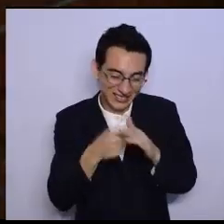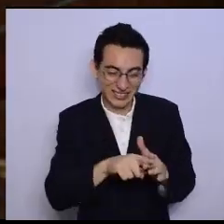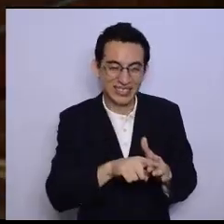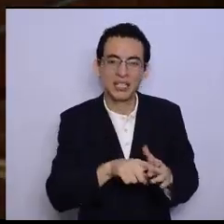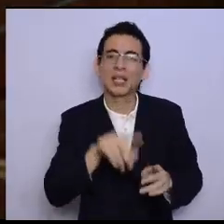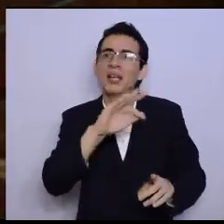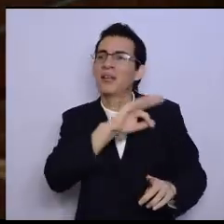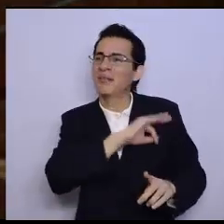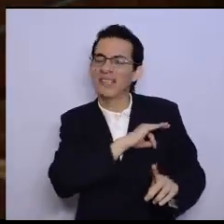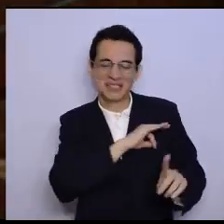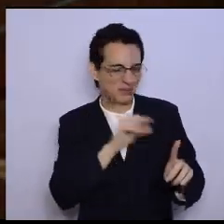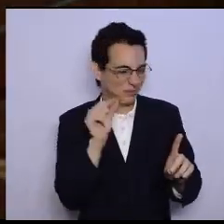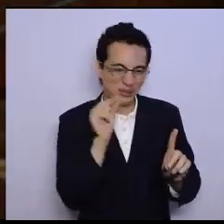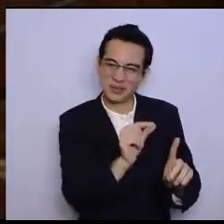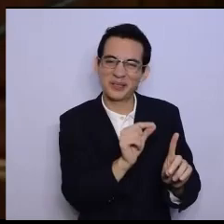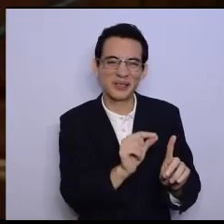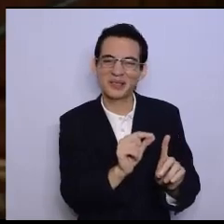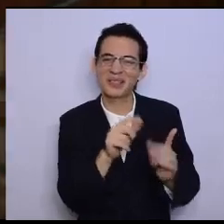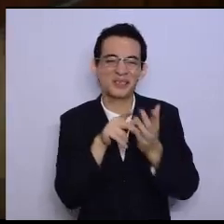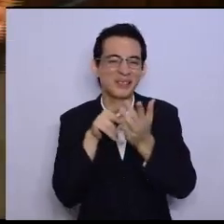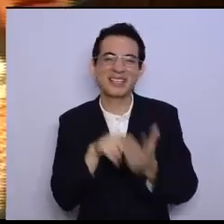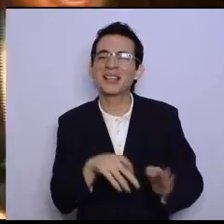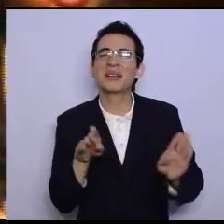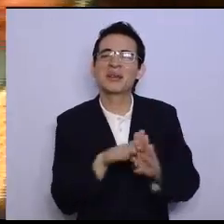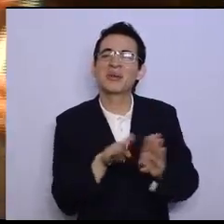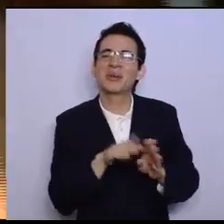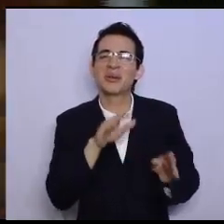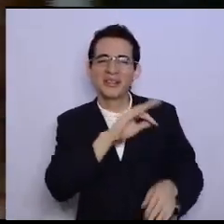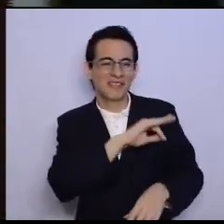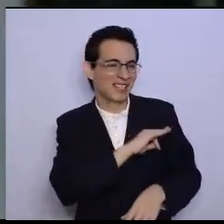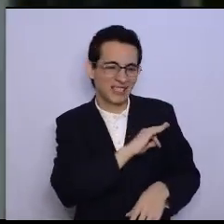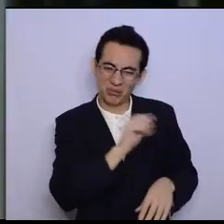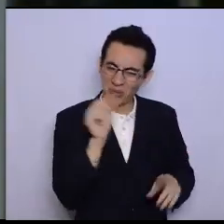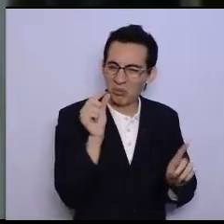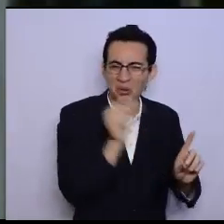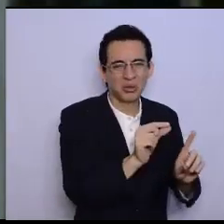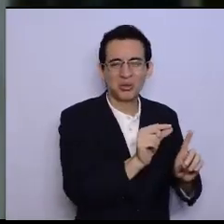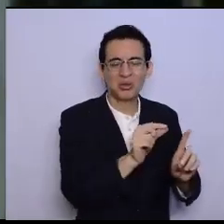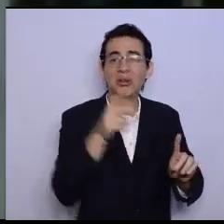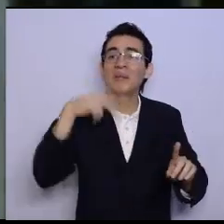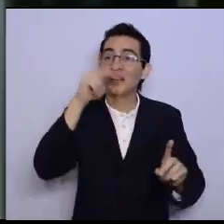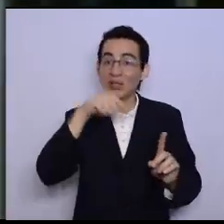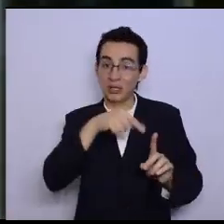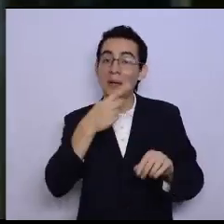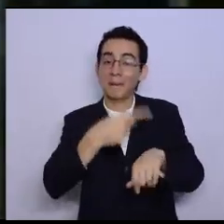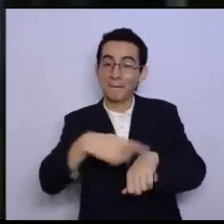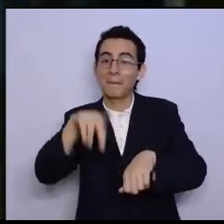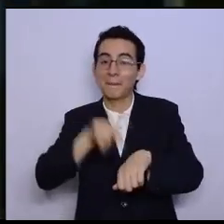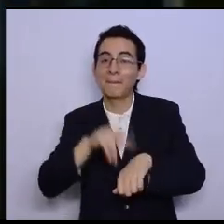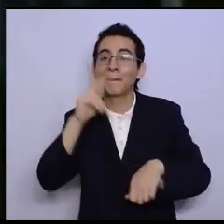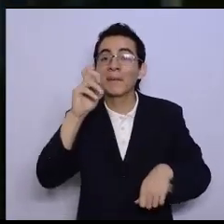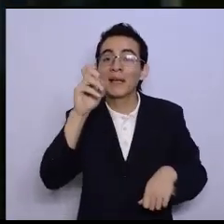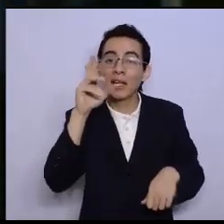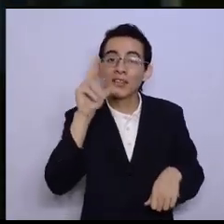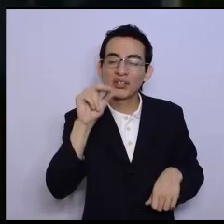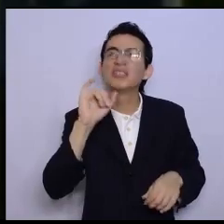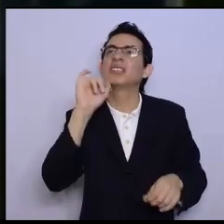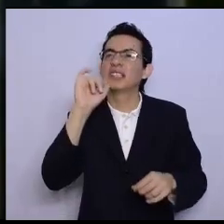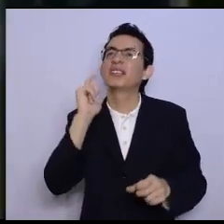trató conmigo y yo entendí que Él somete a prueba nuestra vida, prueba nuestra